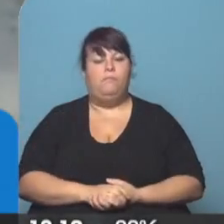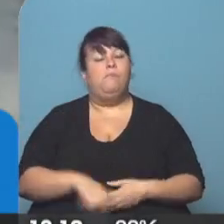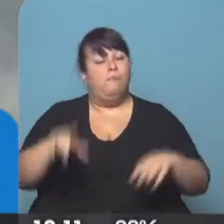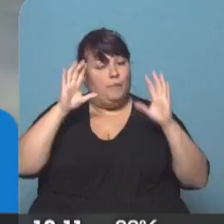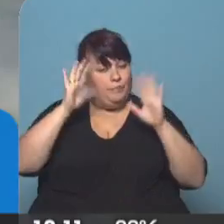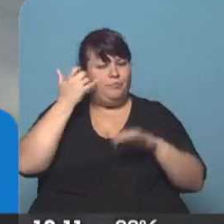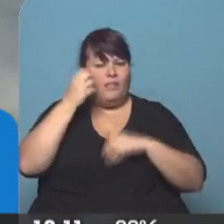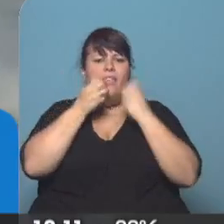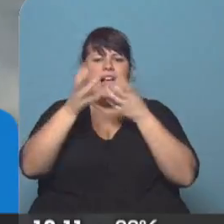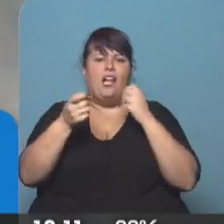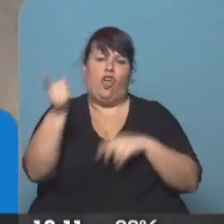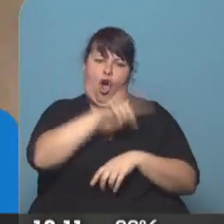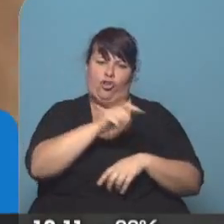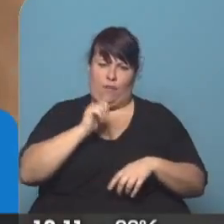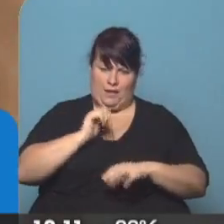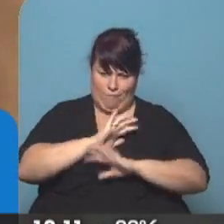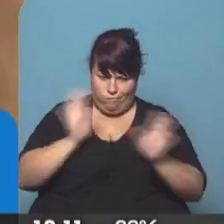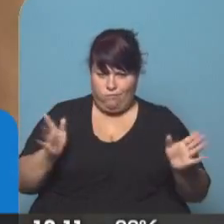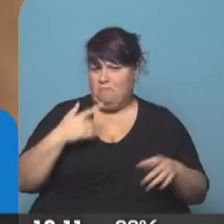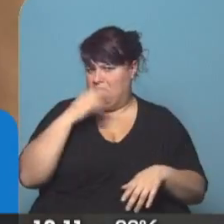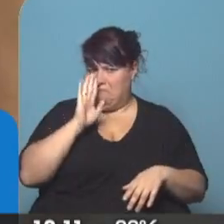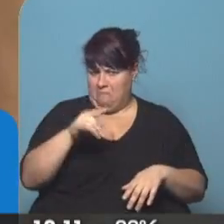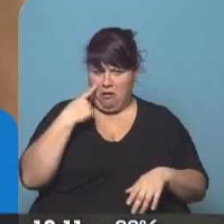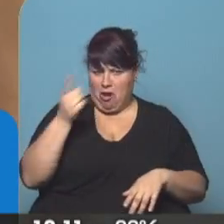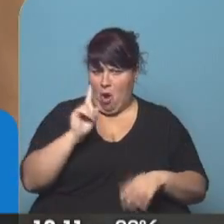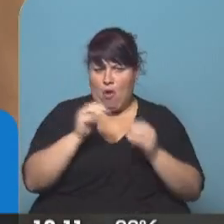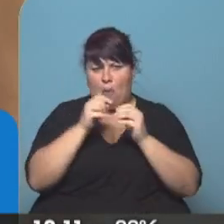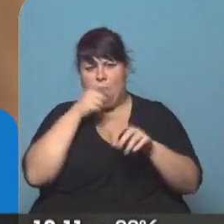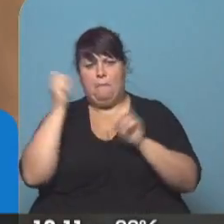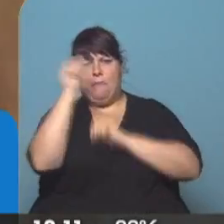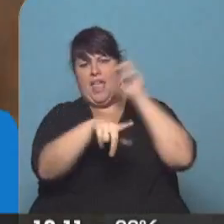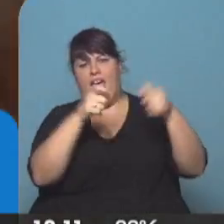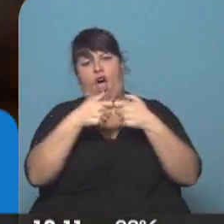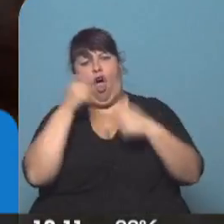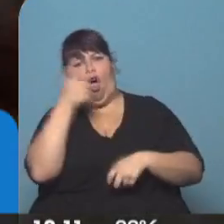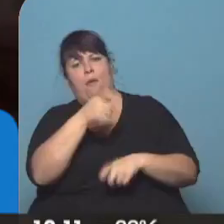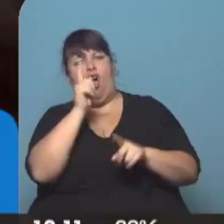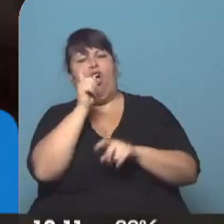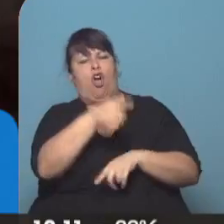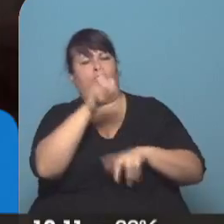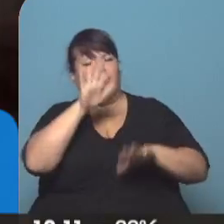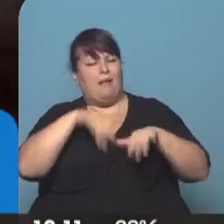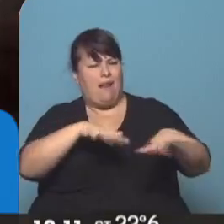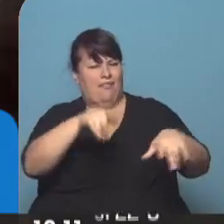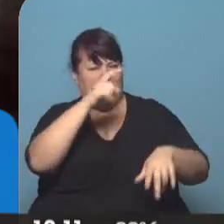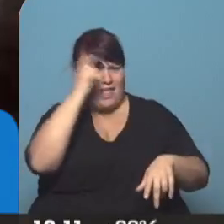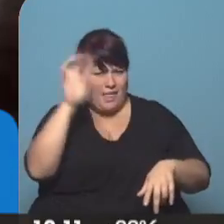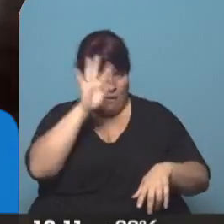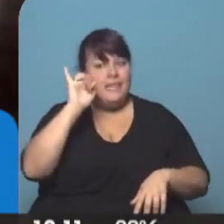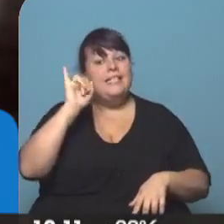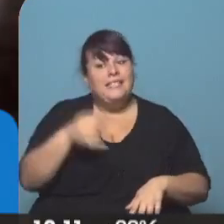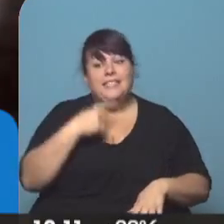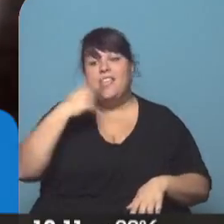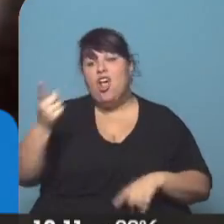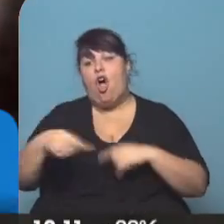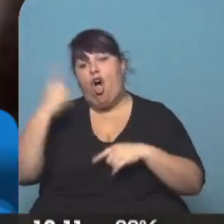Recordamos que ya declararon otros uniformados que negaron haber visto a compañeros arrojar piedras o balas de goma contra los manifestantes mapuches, como sí habían